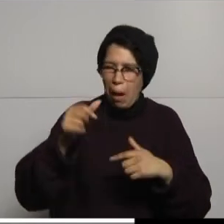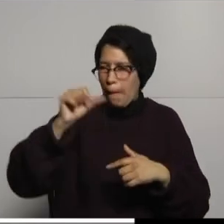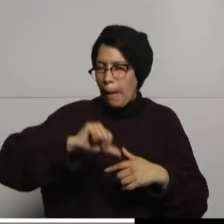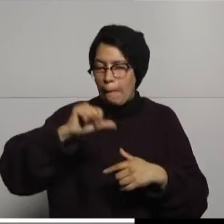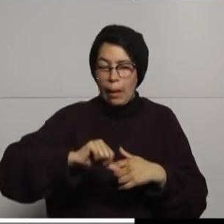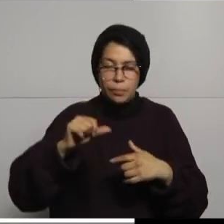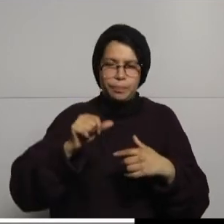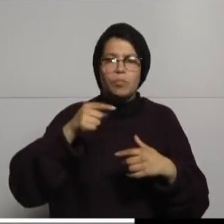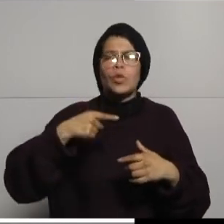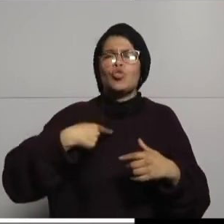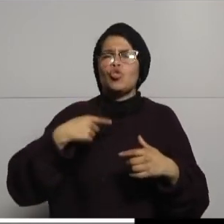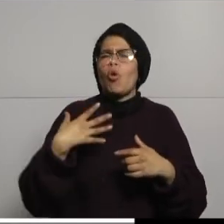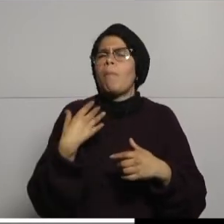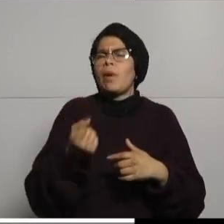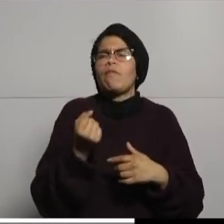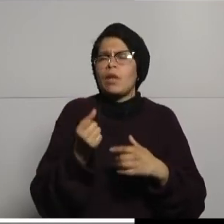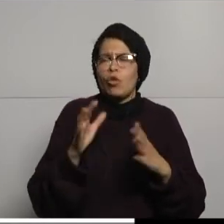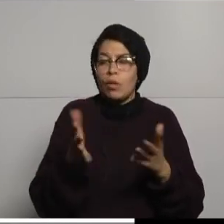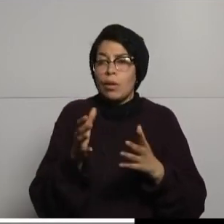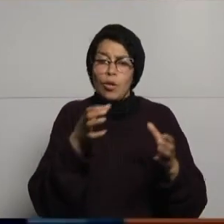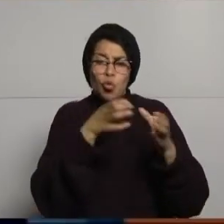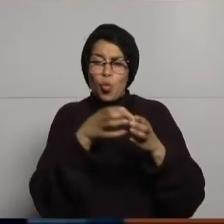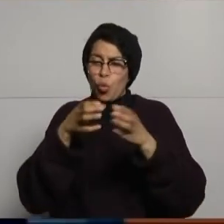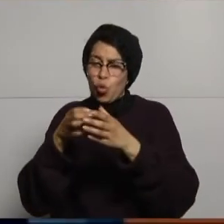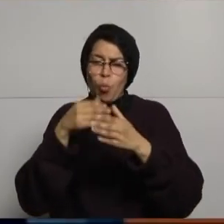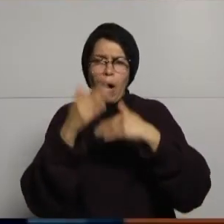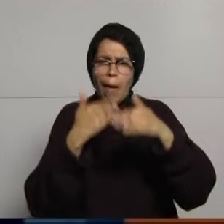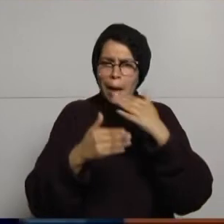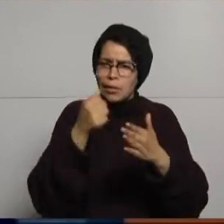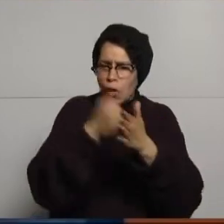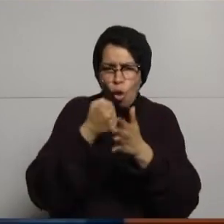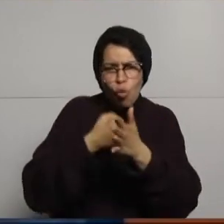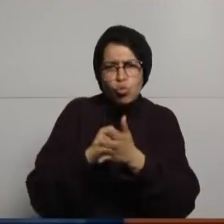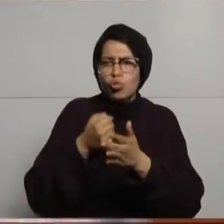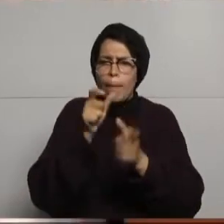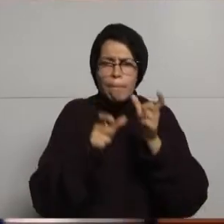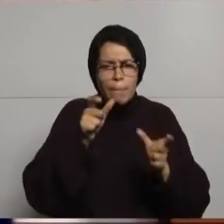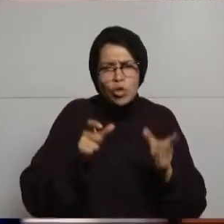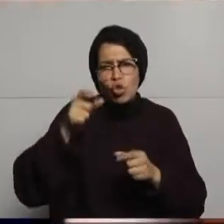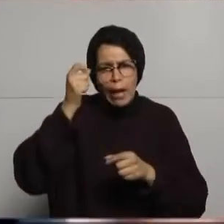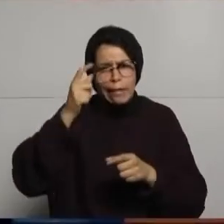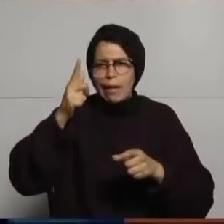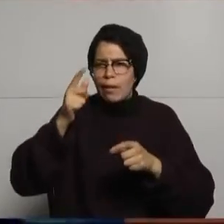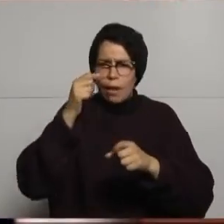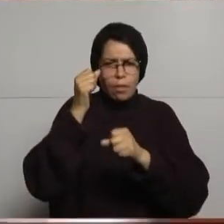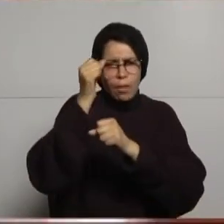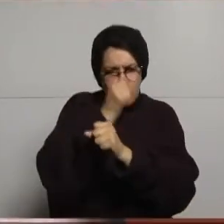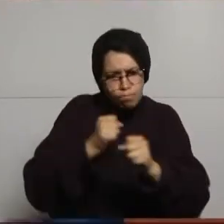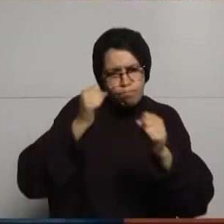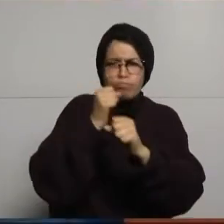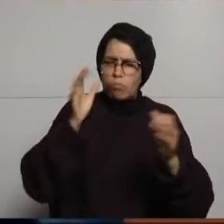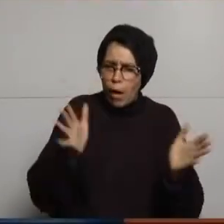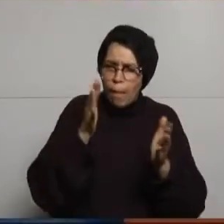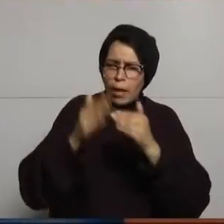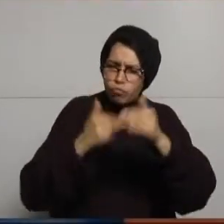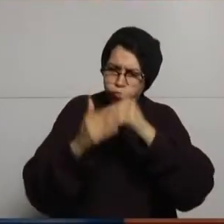las sociedades inteligentes y las comunidades y las personas inteligentes, y creo que tenemos que ser capaces de poner la